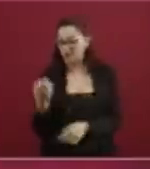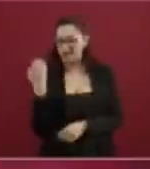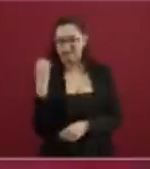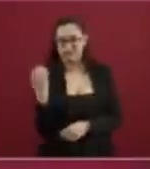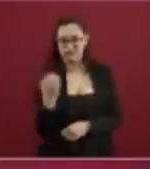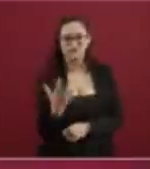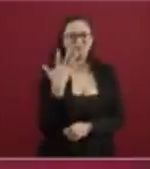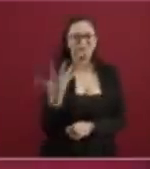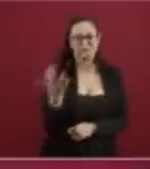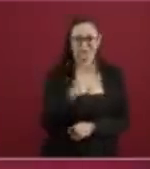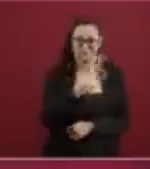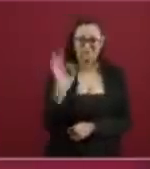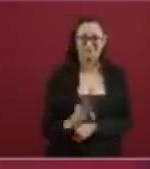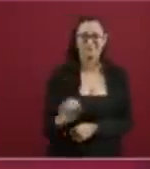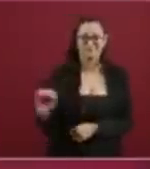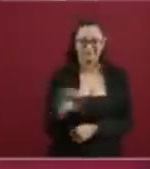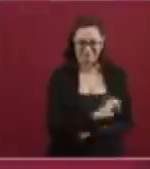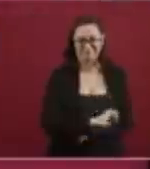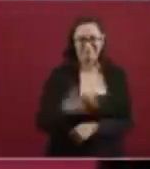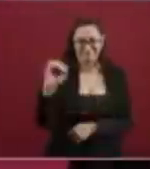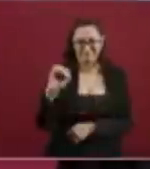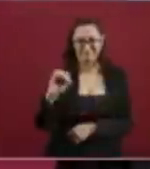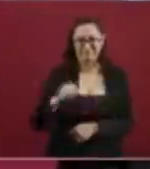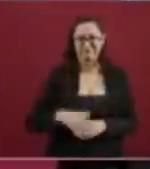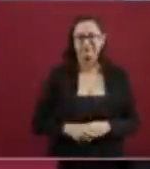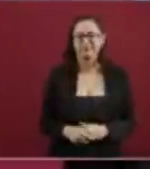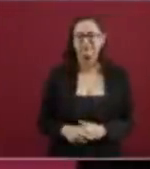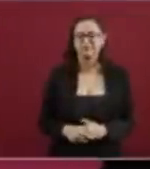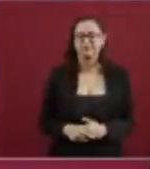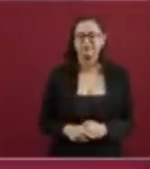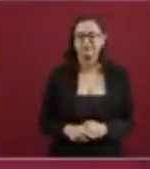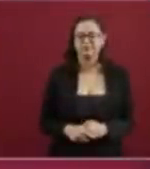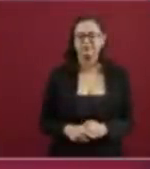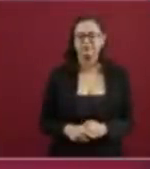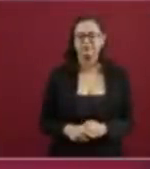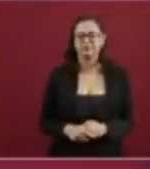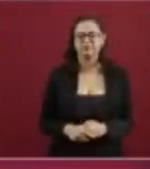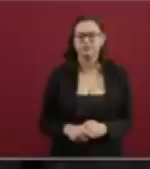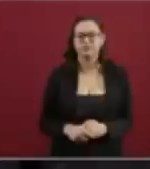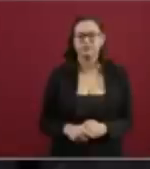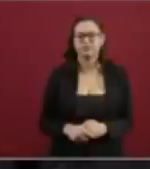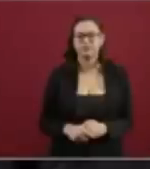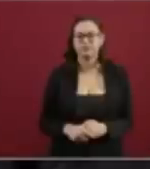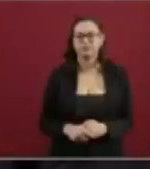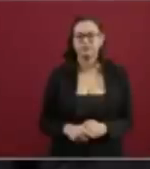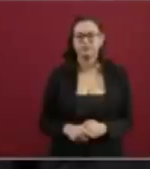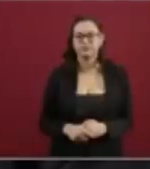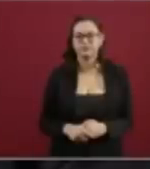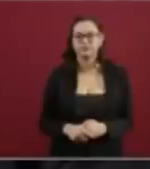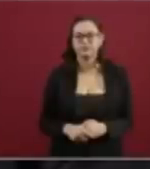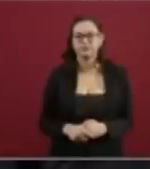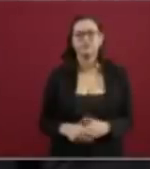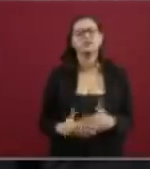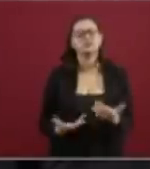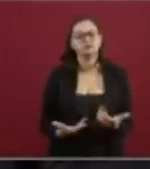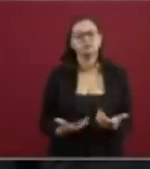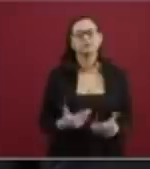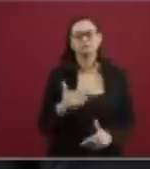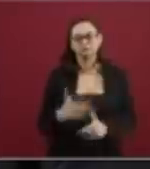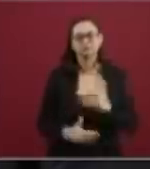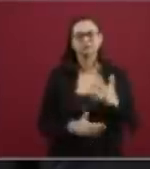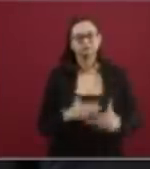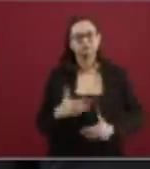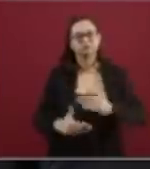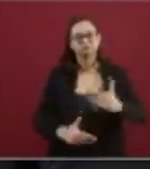en entrada de divisas en turismo. Vamos bien. Hoy voy a